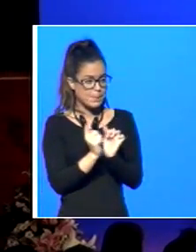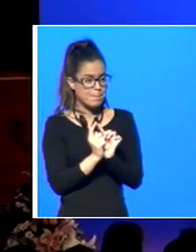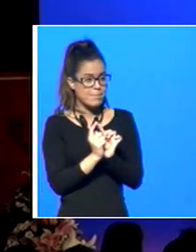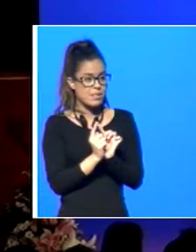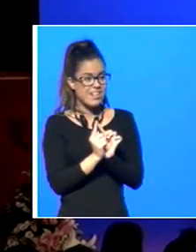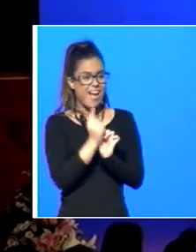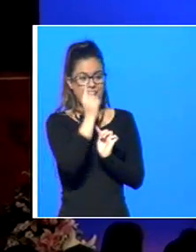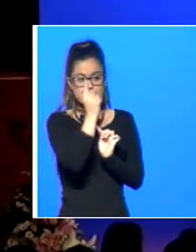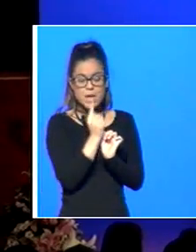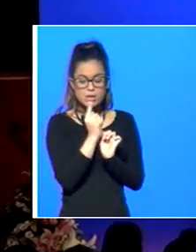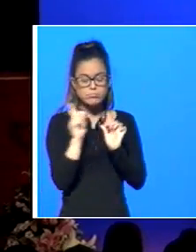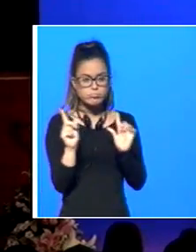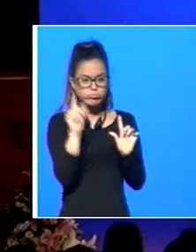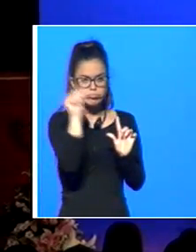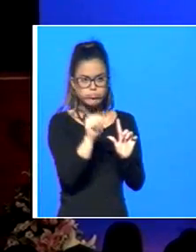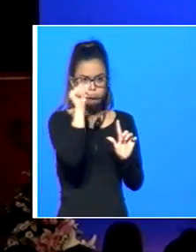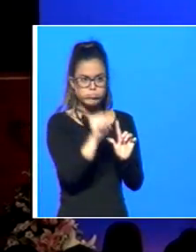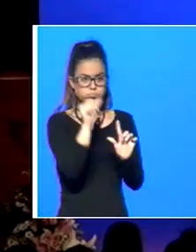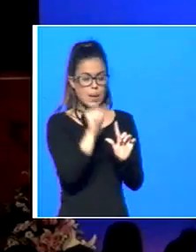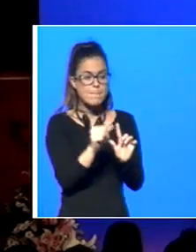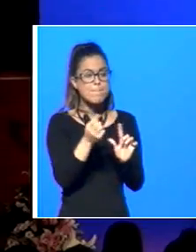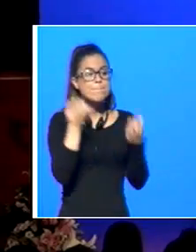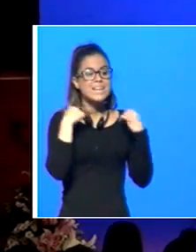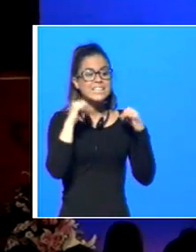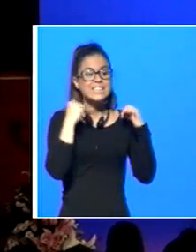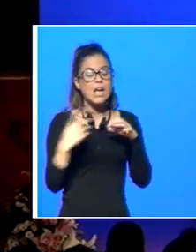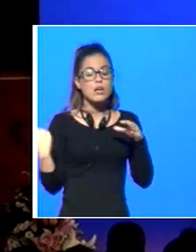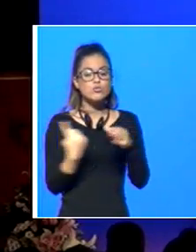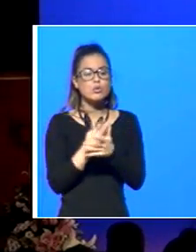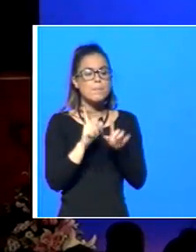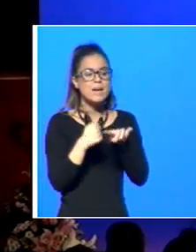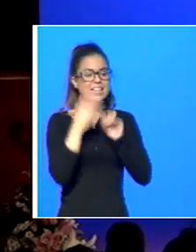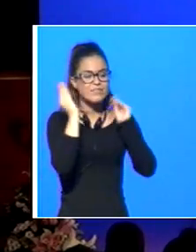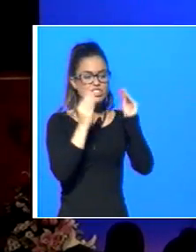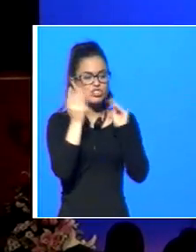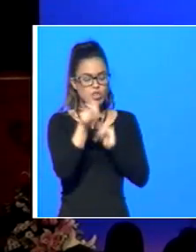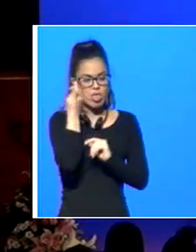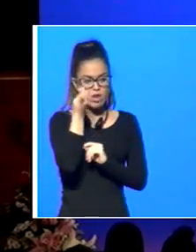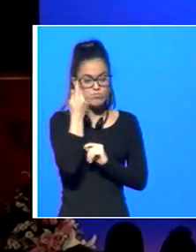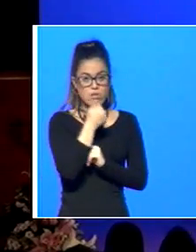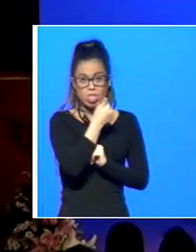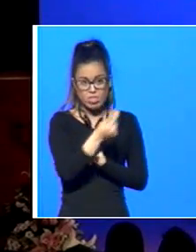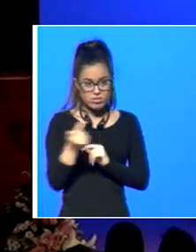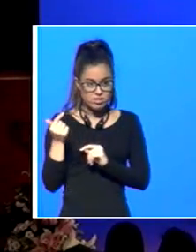práctica inclusiva y luego unas reflexiones de los propios alumnos, ¿no? Y deciros que yo